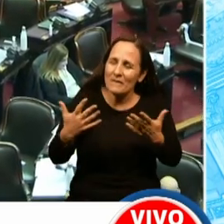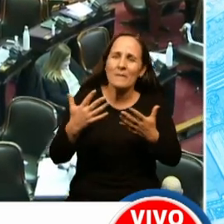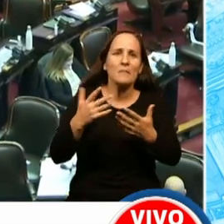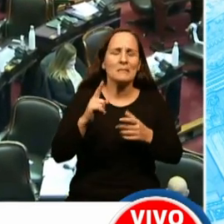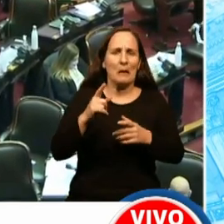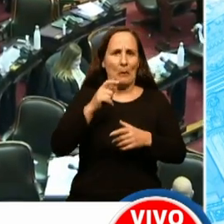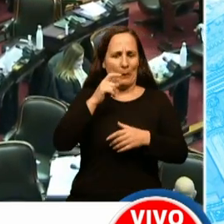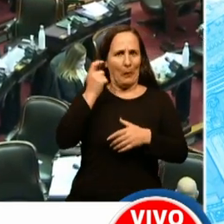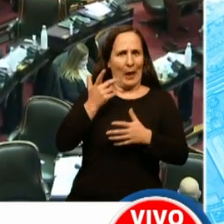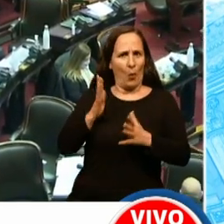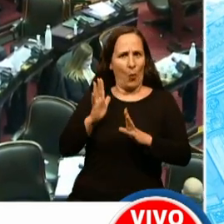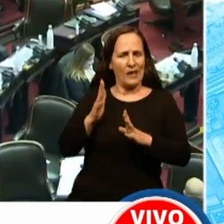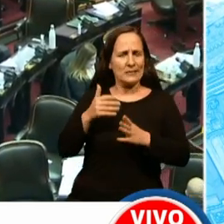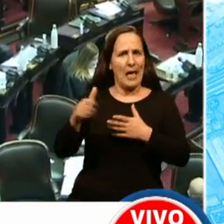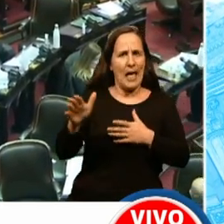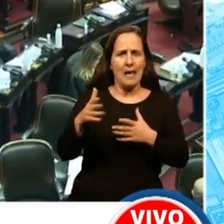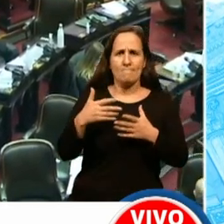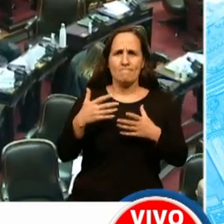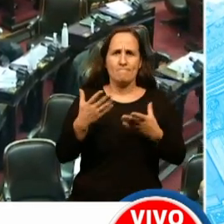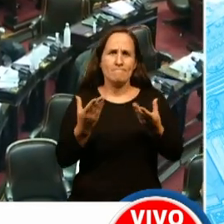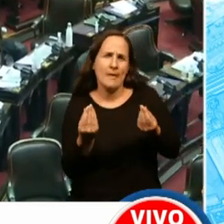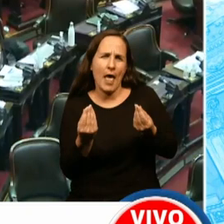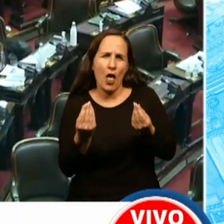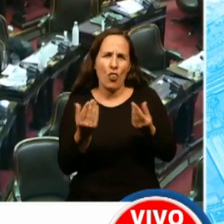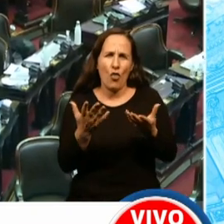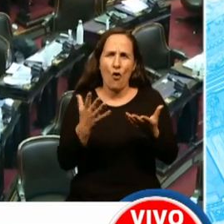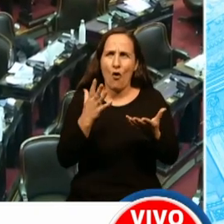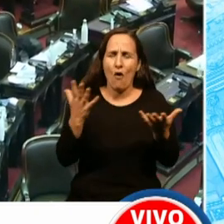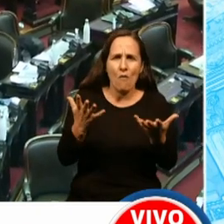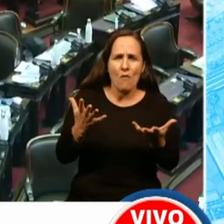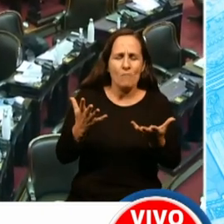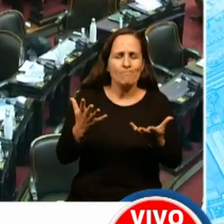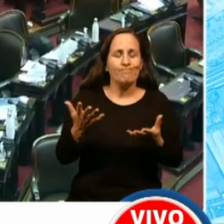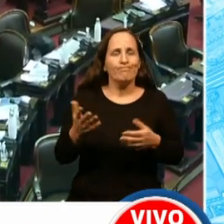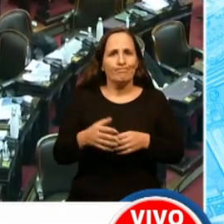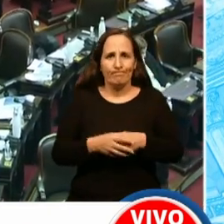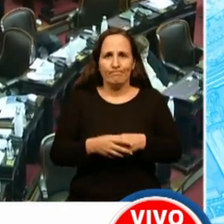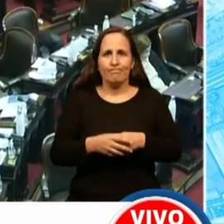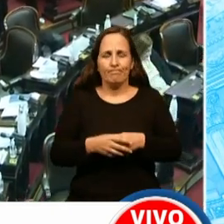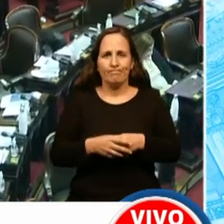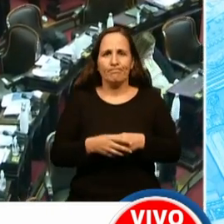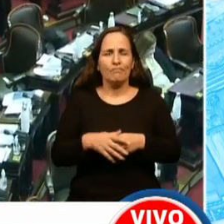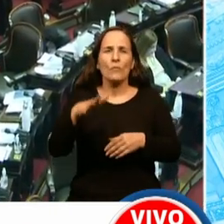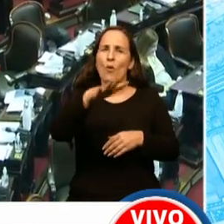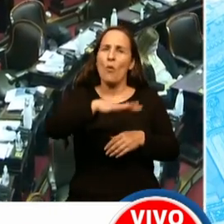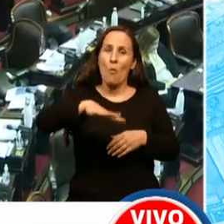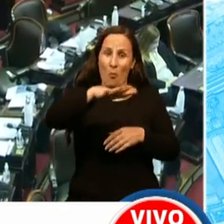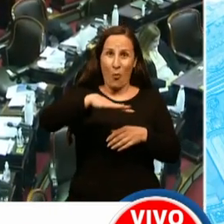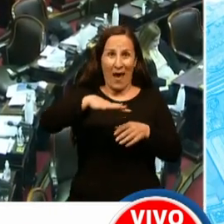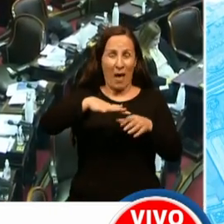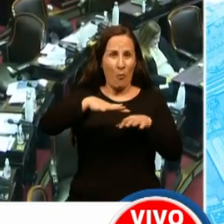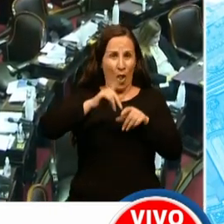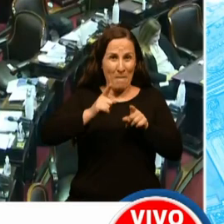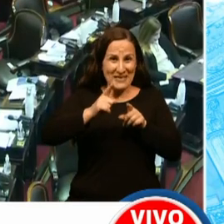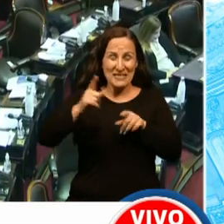por temor por miedo aquello que en sus propios pueblos los apedreaban o